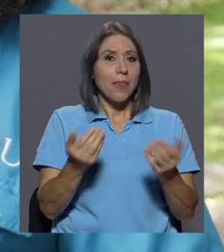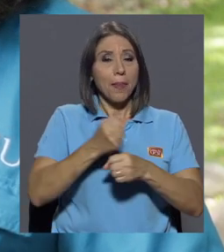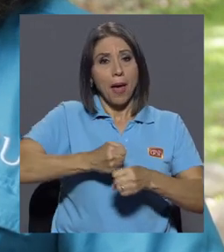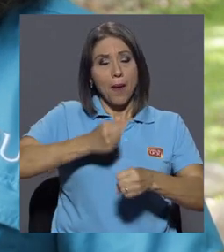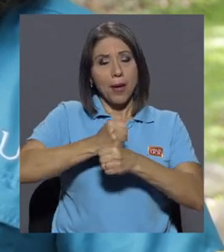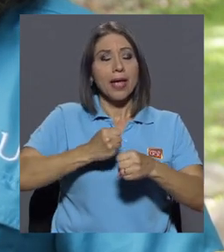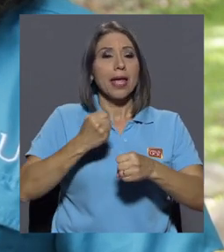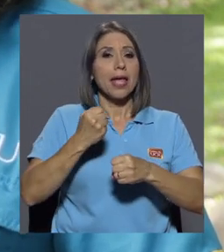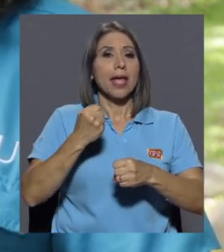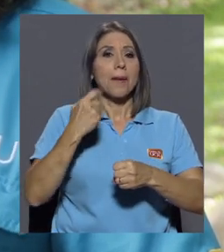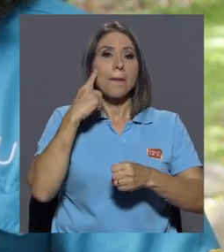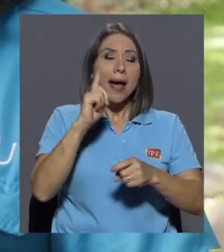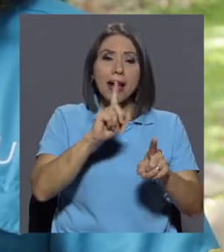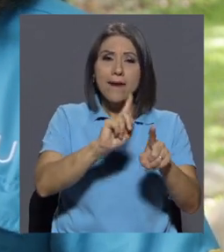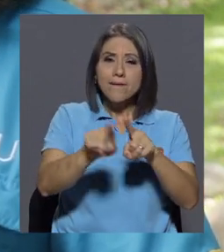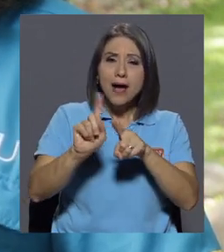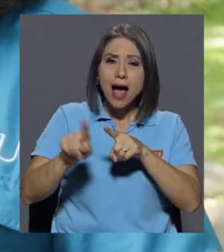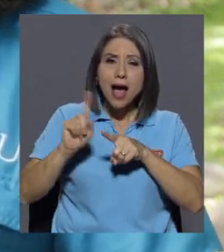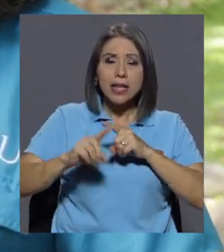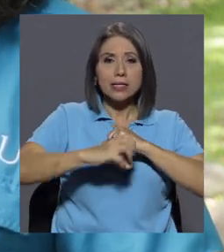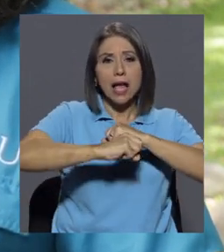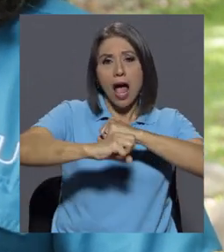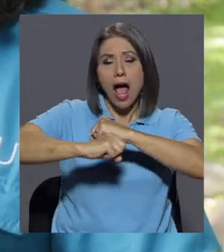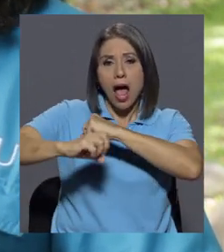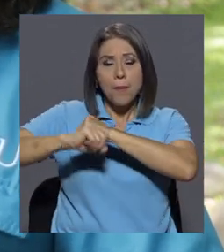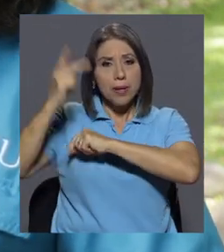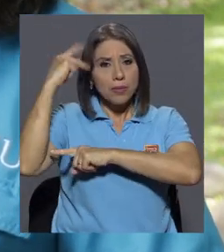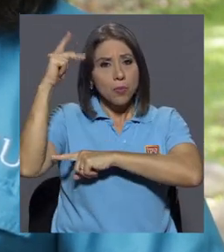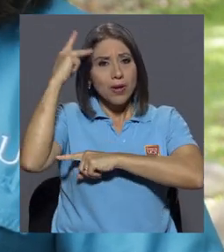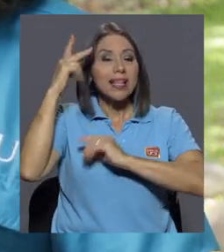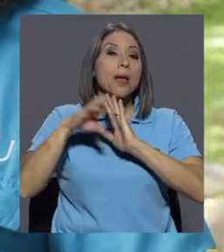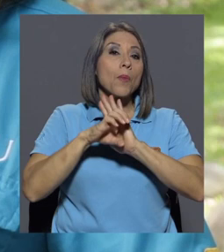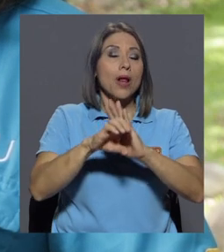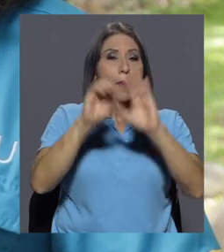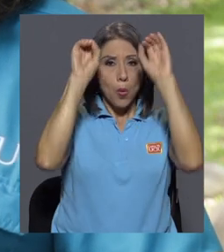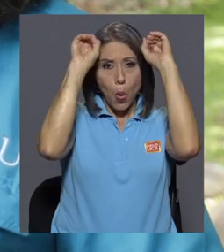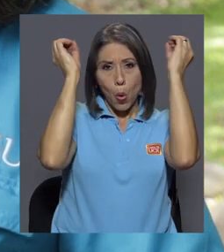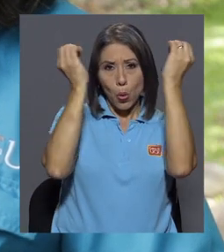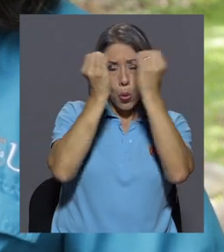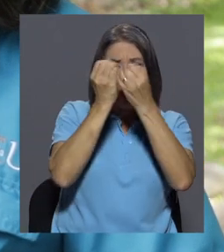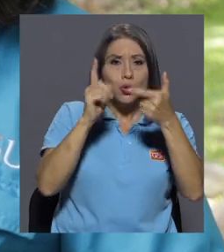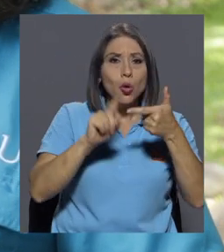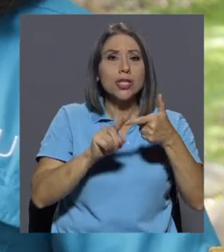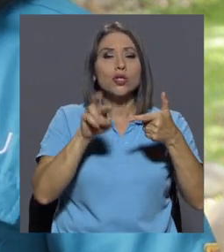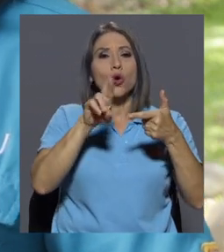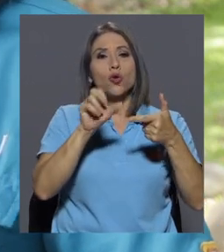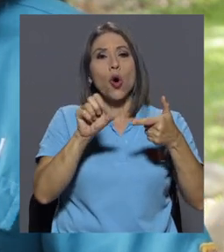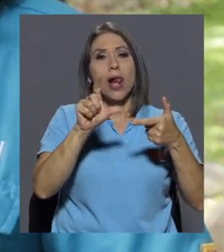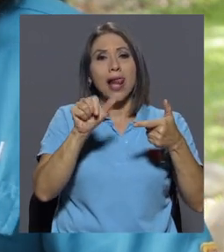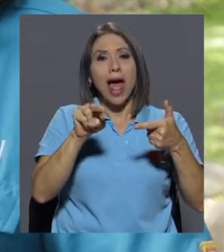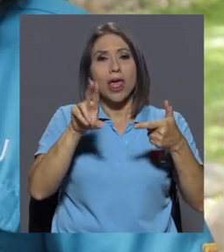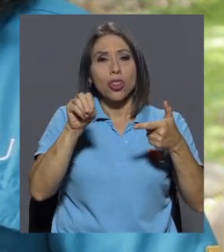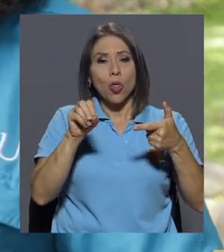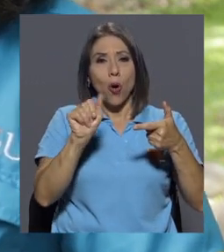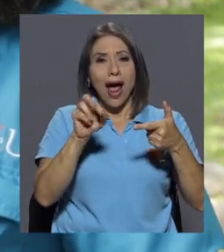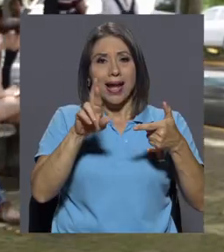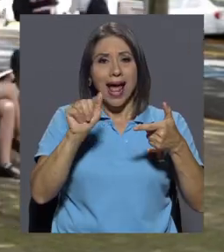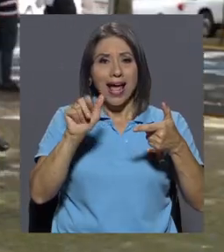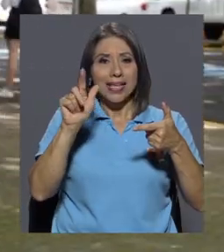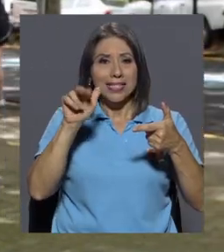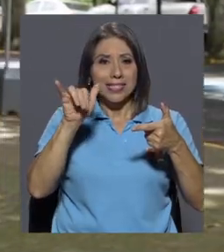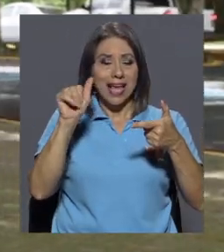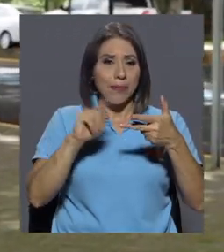trabajé para varias campañas políticas como Otón Solís, Rolando Araya, Castillo, José María